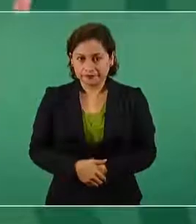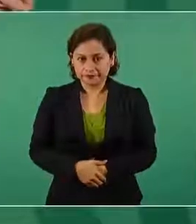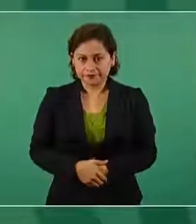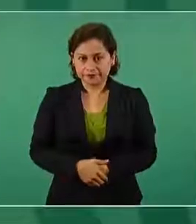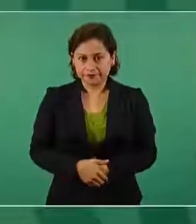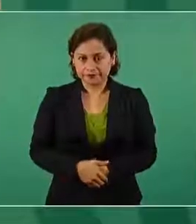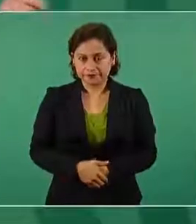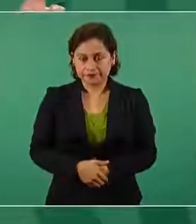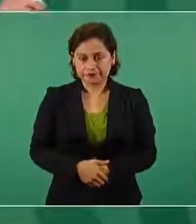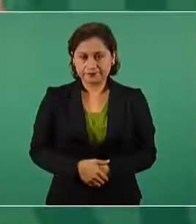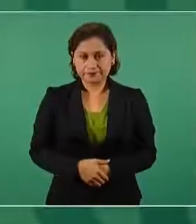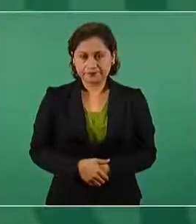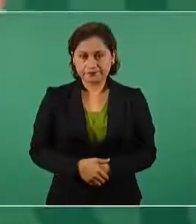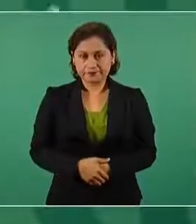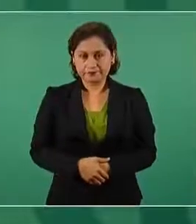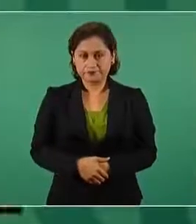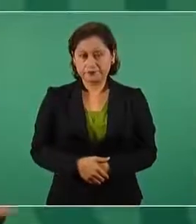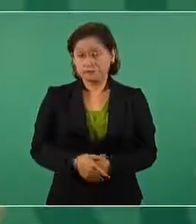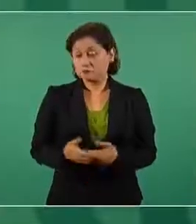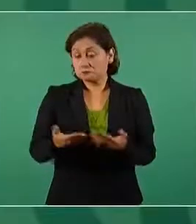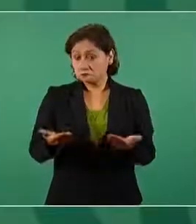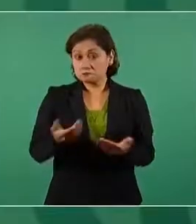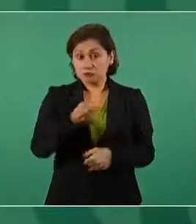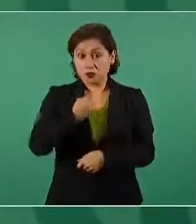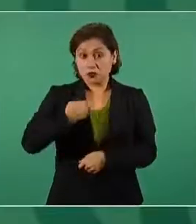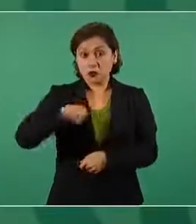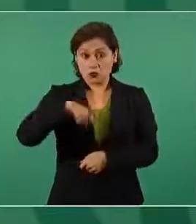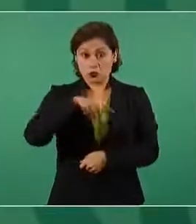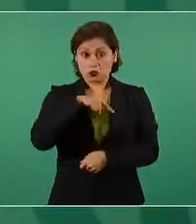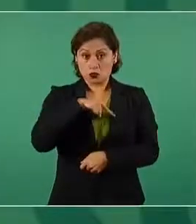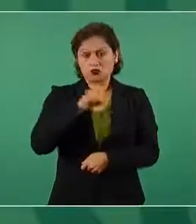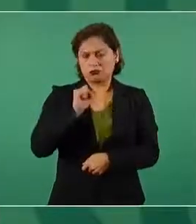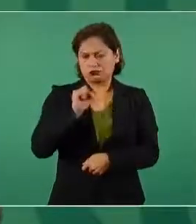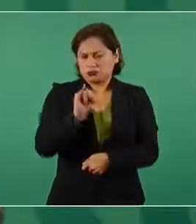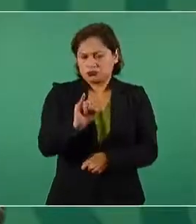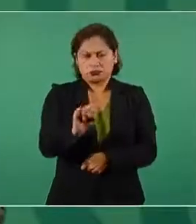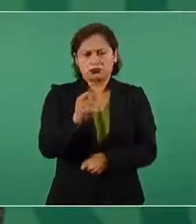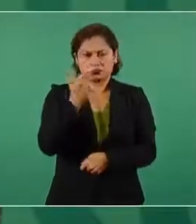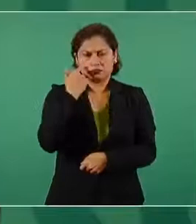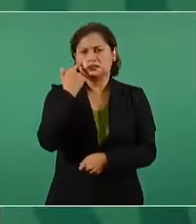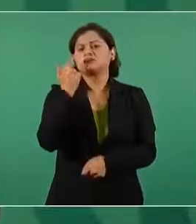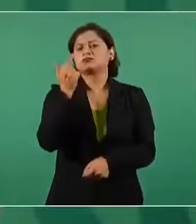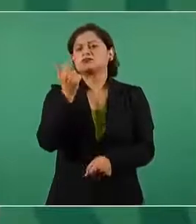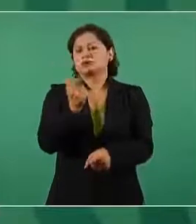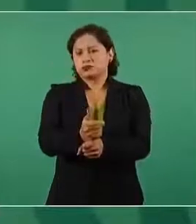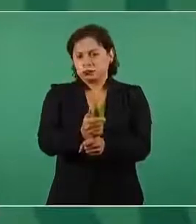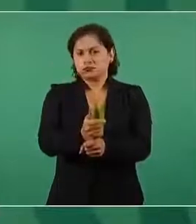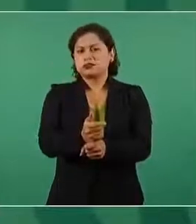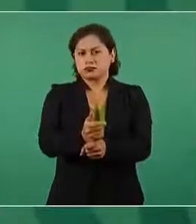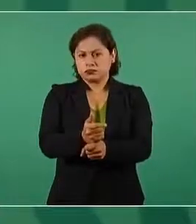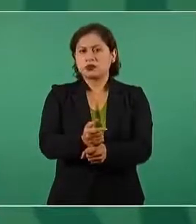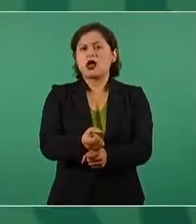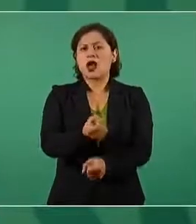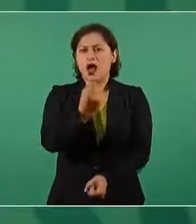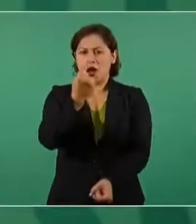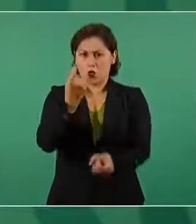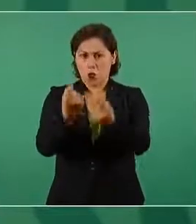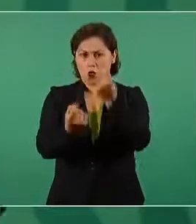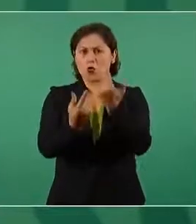Lo que hemos visto es que sí, delincuentes detienen a migrantes,